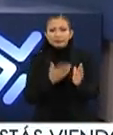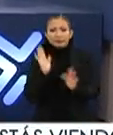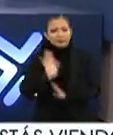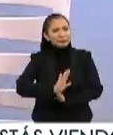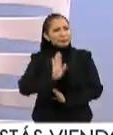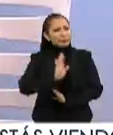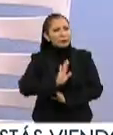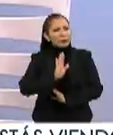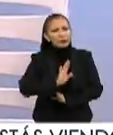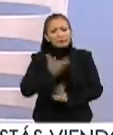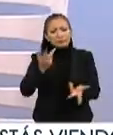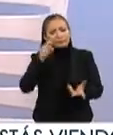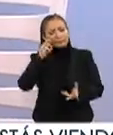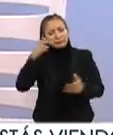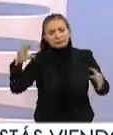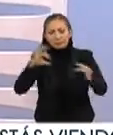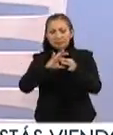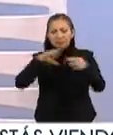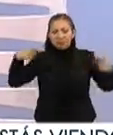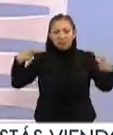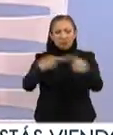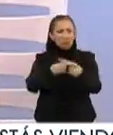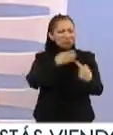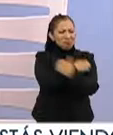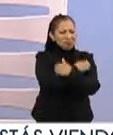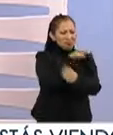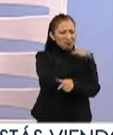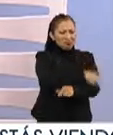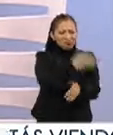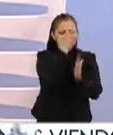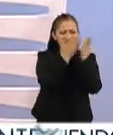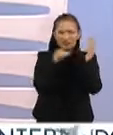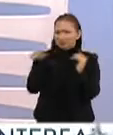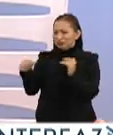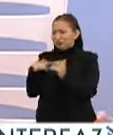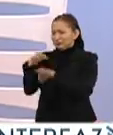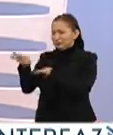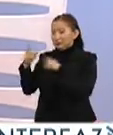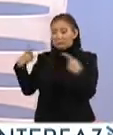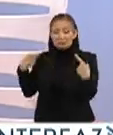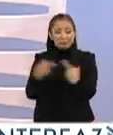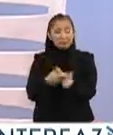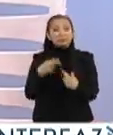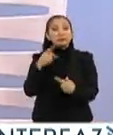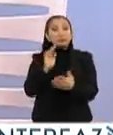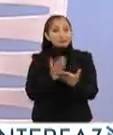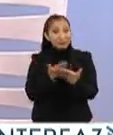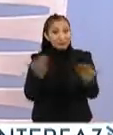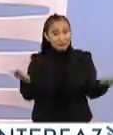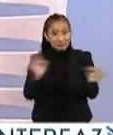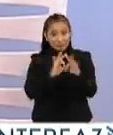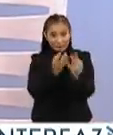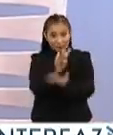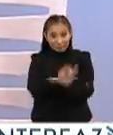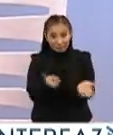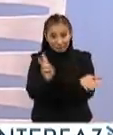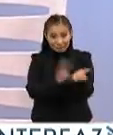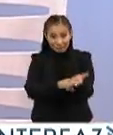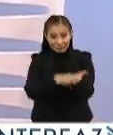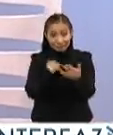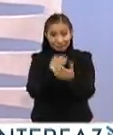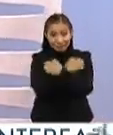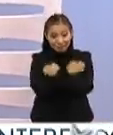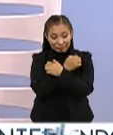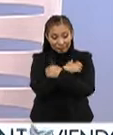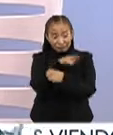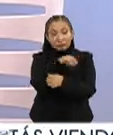parece haber una desconexión entre la educación y las salidas laborales, ¿no? Sin embargo, con este modelo dual se busca